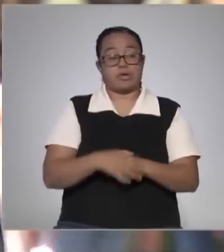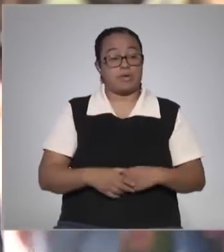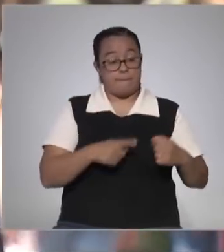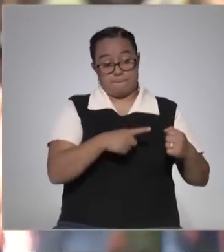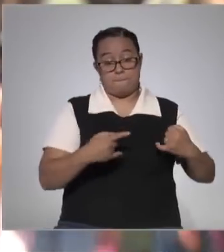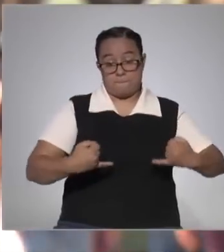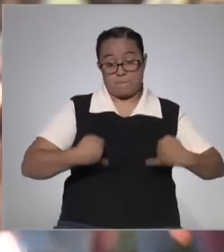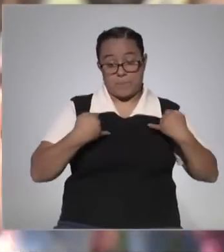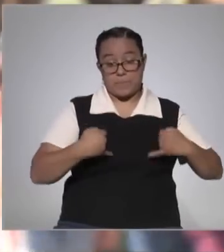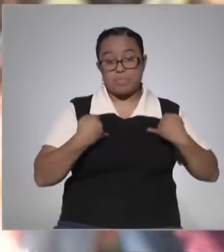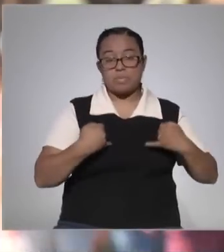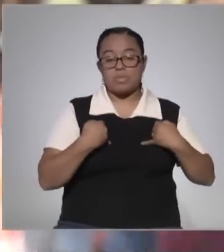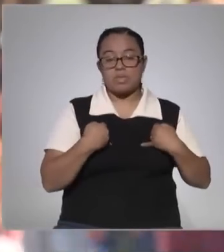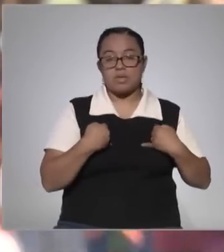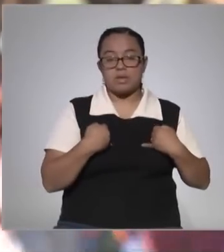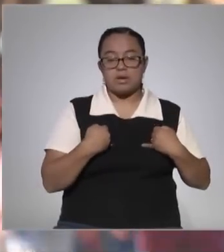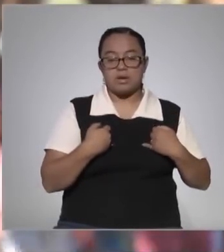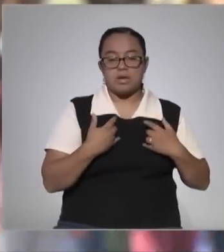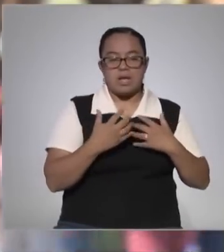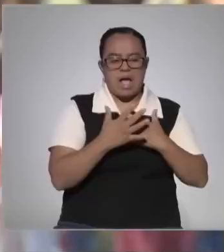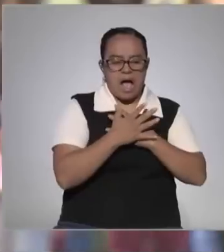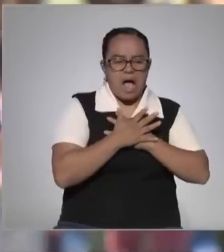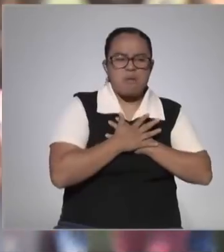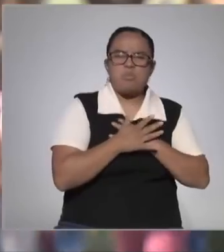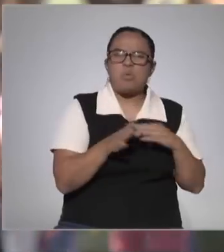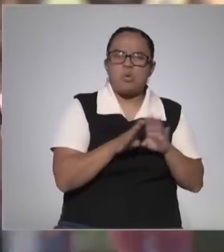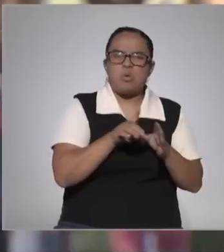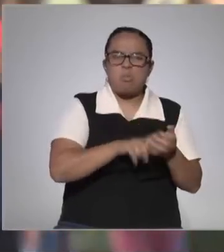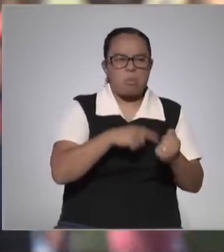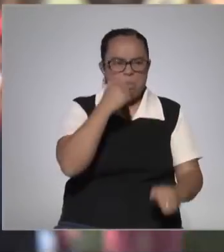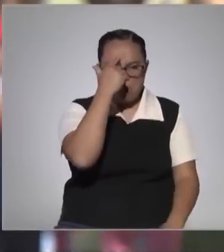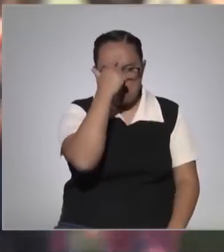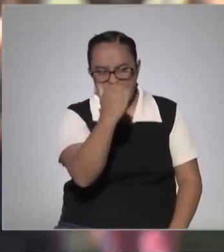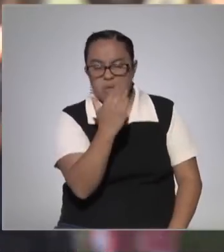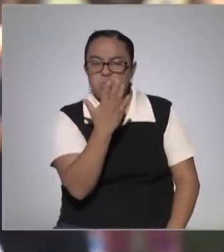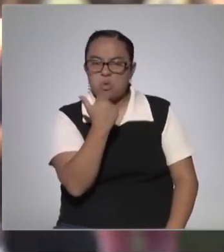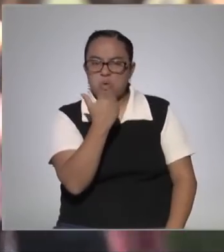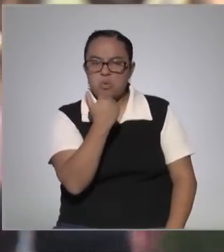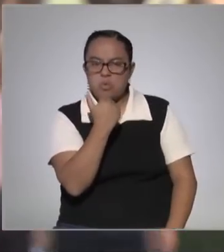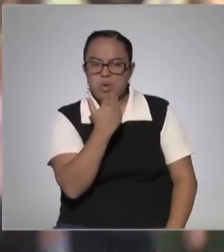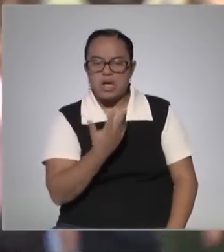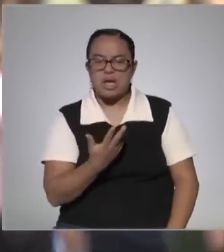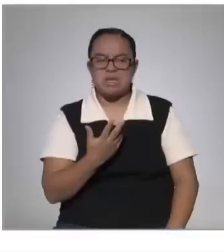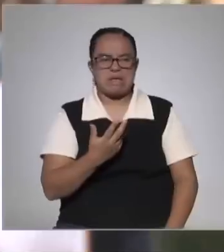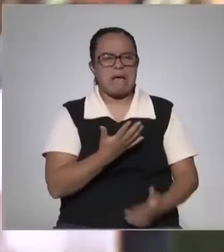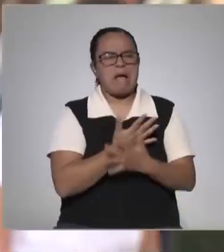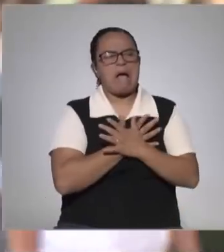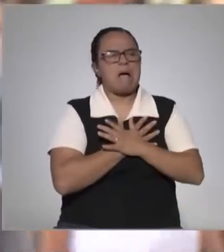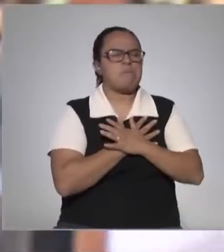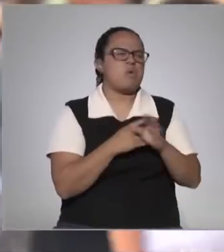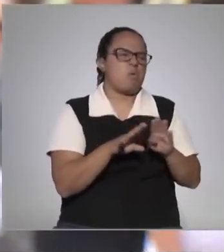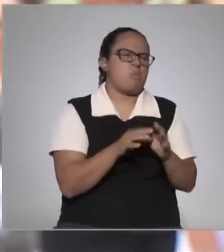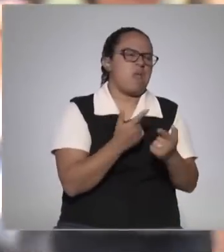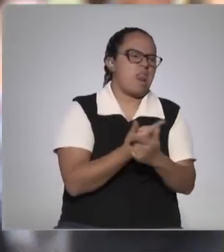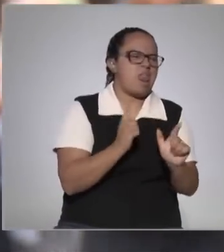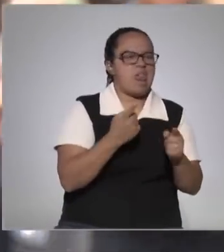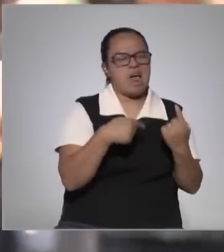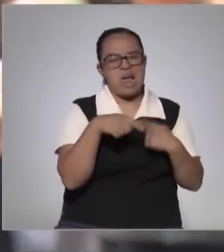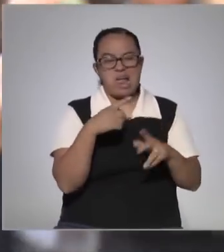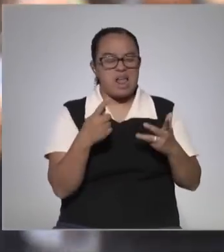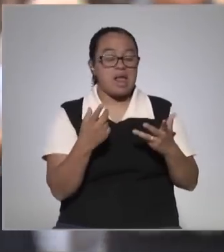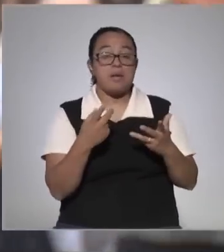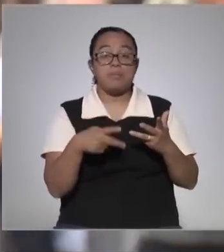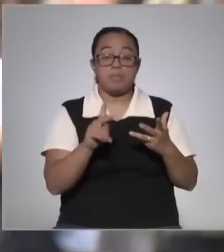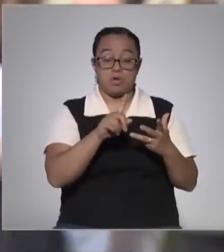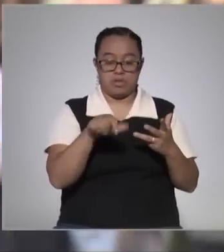juventud amamos con inmadurez, como que el amor es más libre, y en cuanto vamos